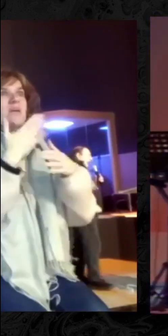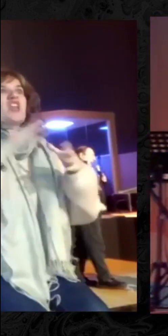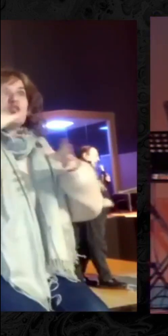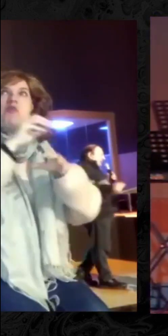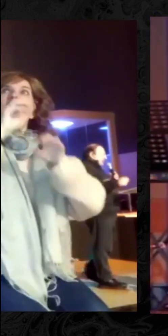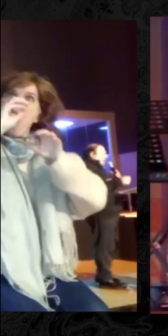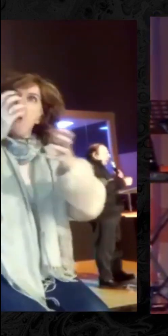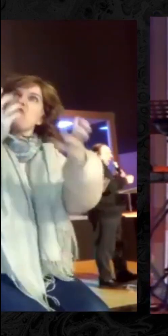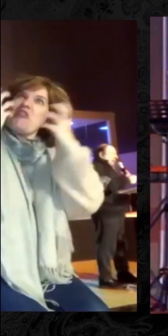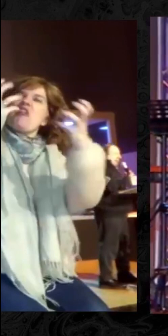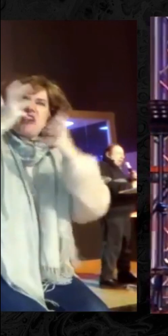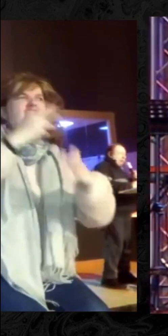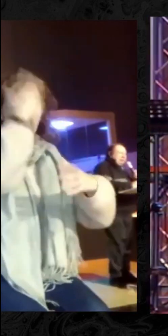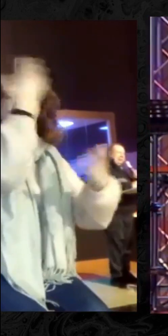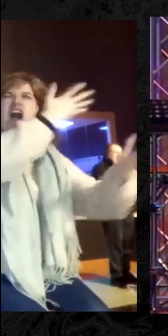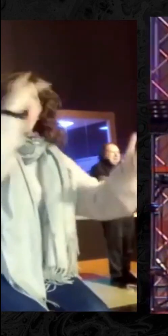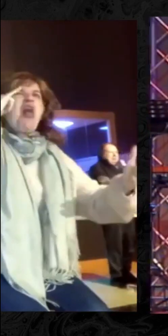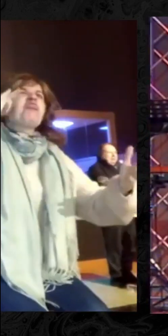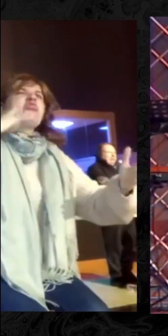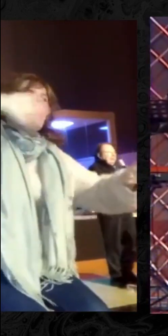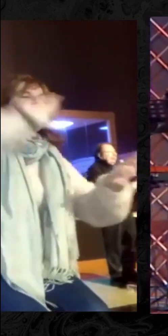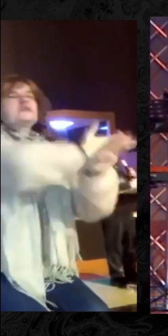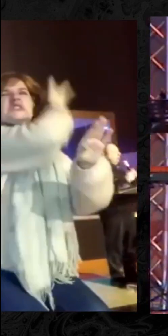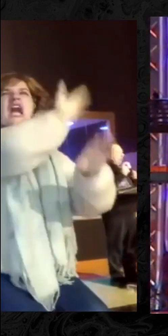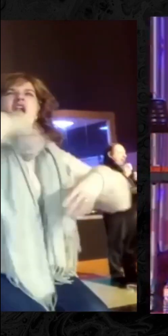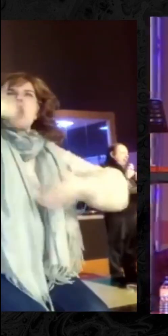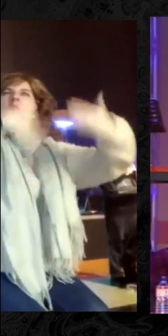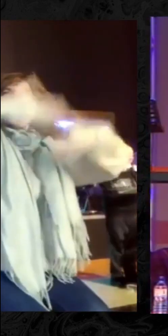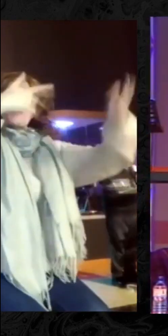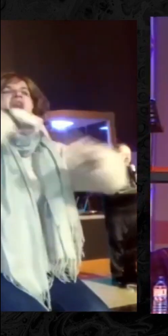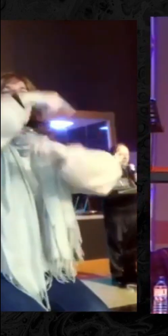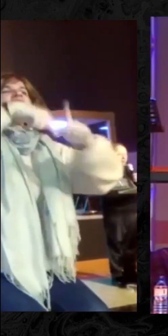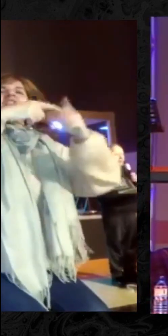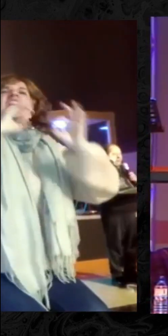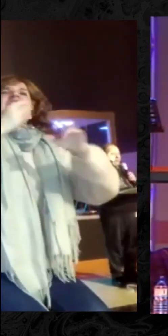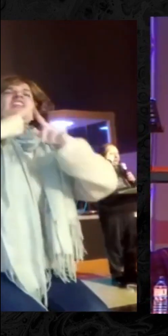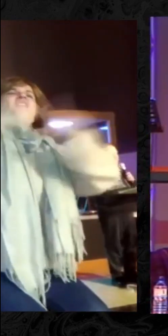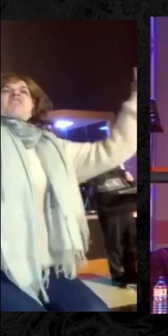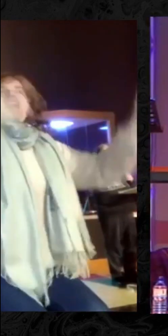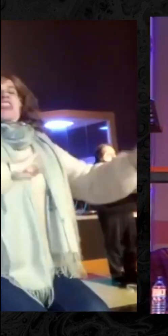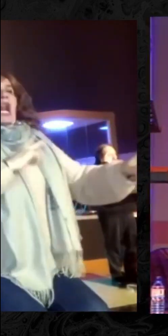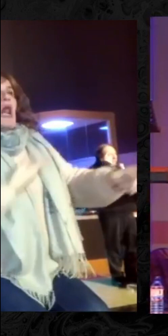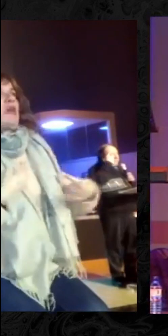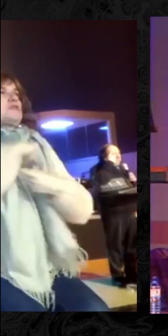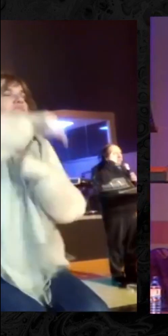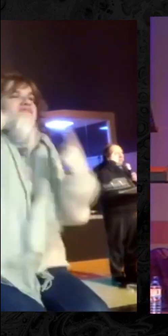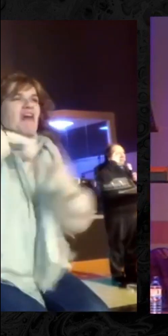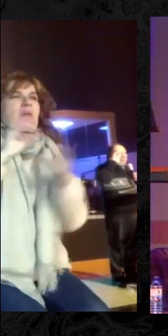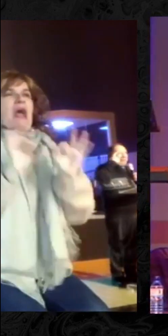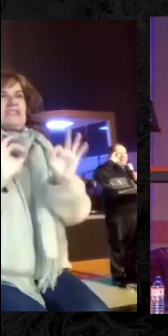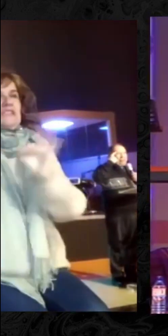reprenda en el nombre de Jesús así que tenemos hermanos que estar con un ambiente muy despierta